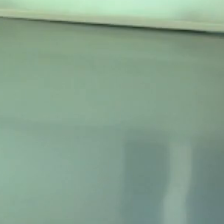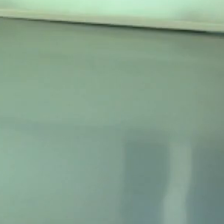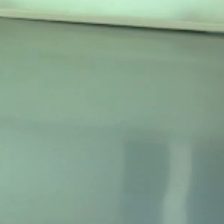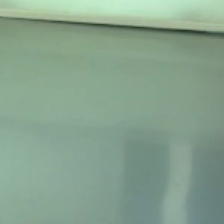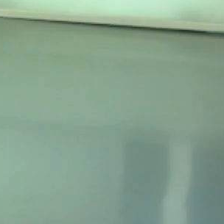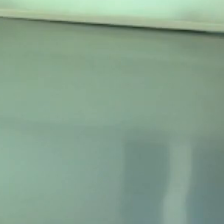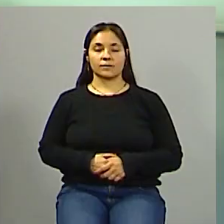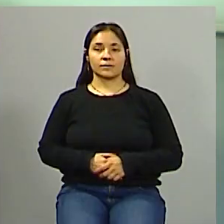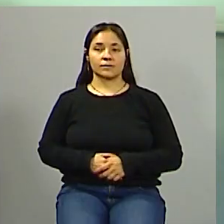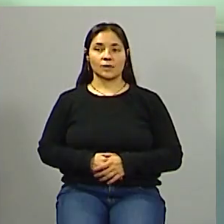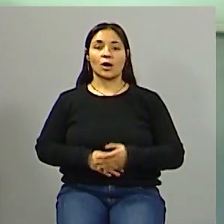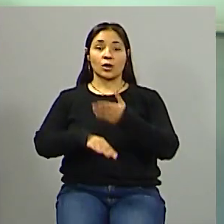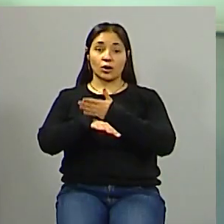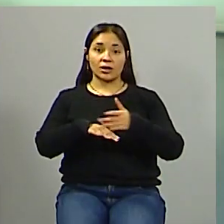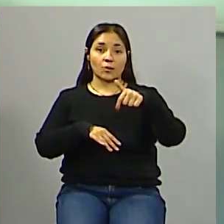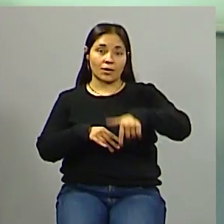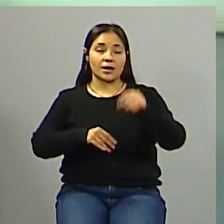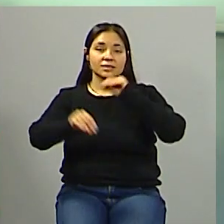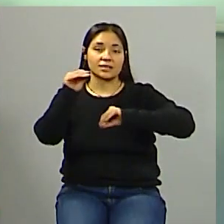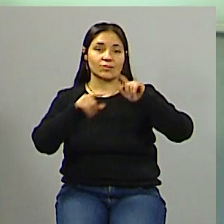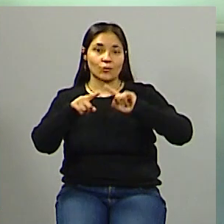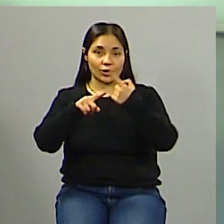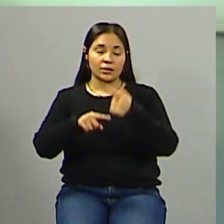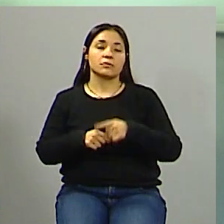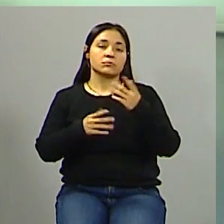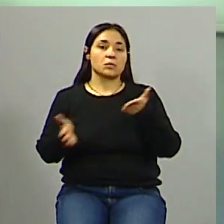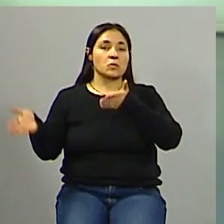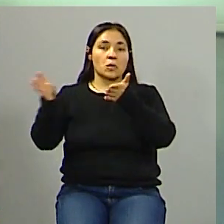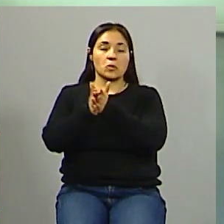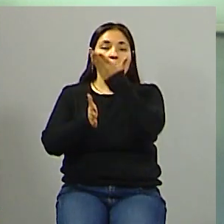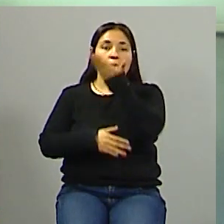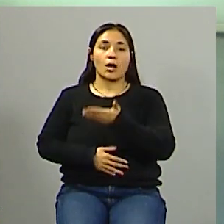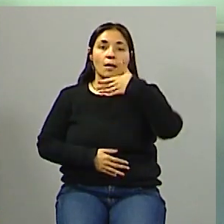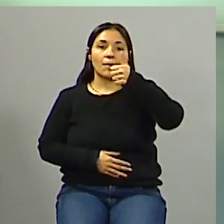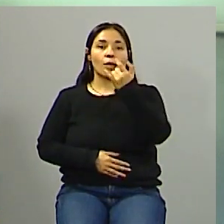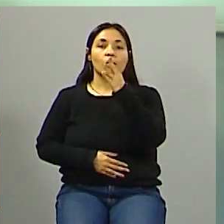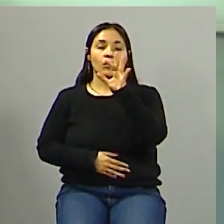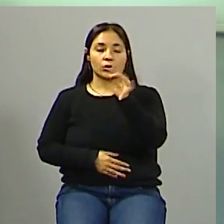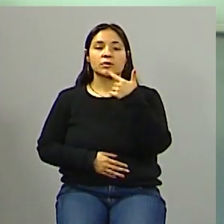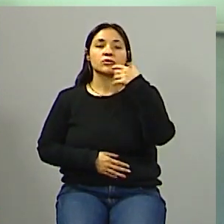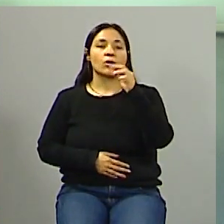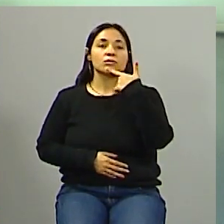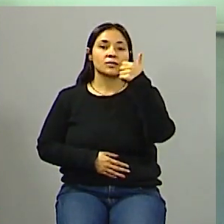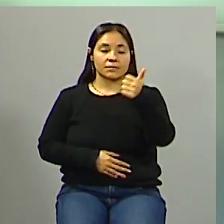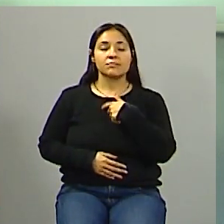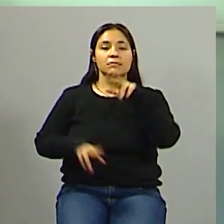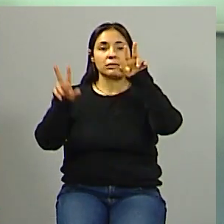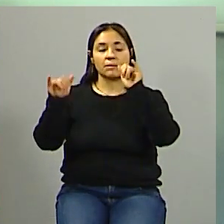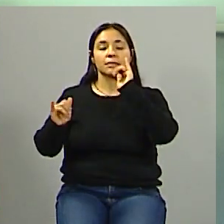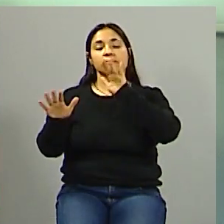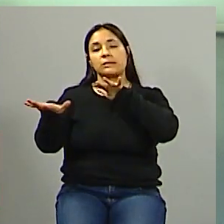Seguimos en Chat Político, estamos con Mauro Sosa, que es director ejecutivo del Centro de Bodegueros y Viñateros del Este, hablando de la